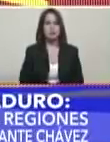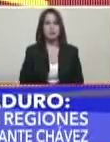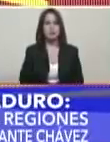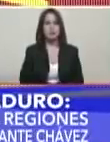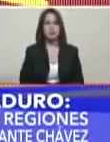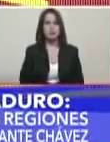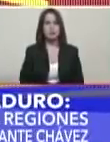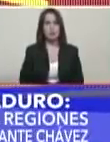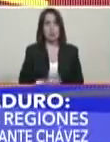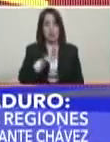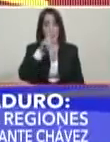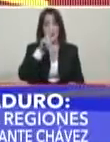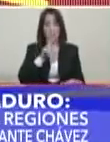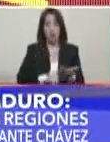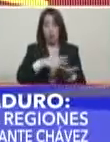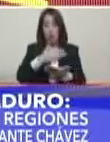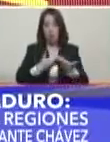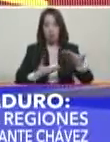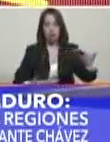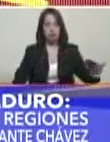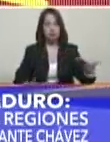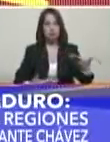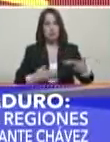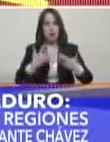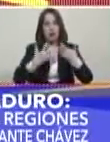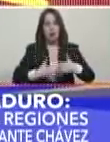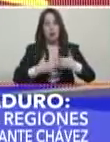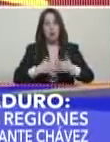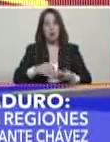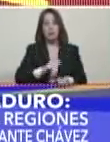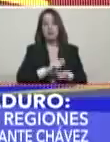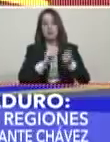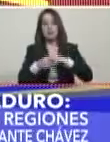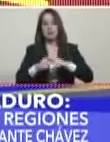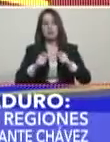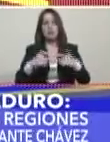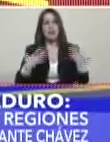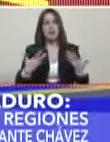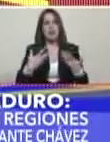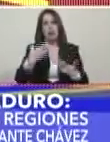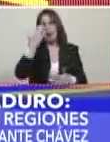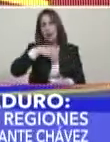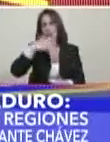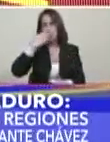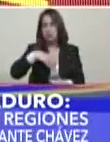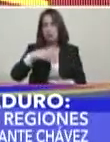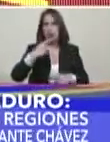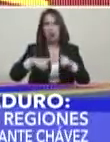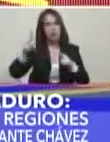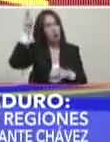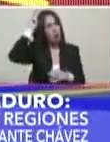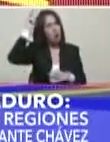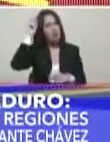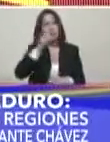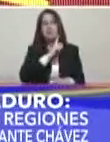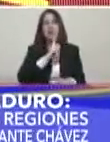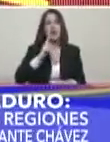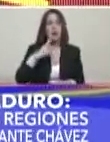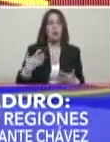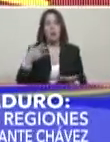Se somete la aprobación de la planta procesadora de tubérculos India Cúpira,